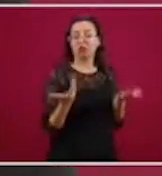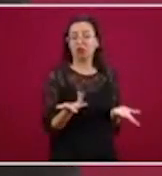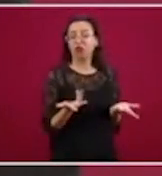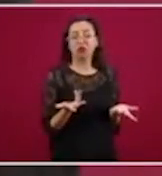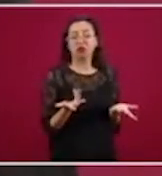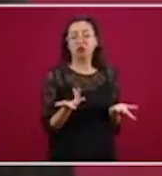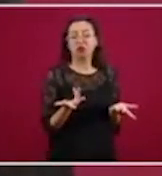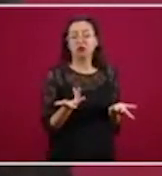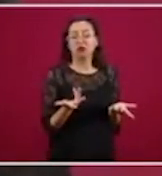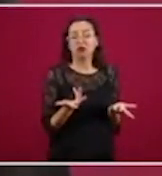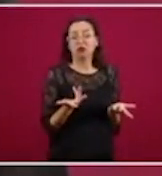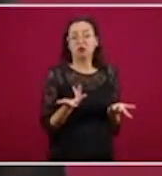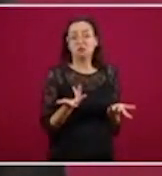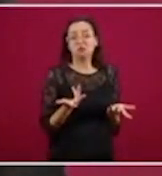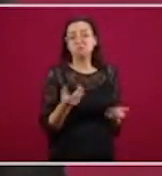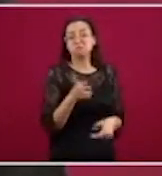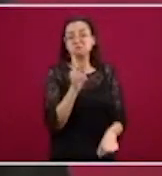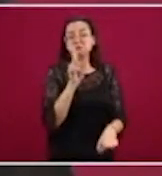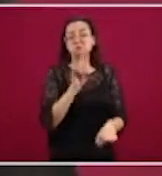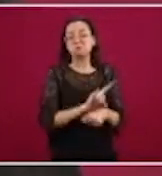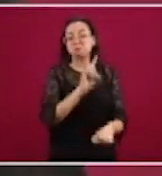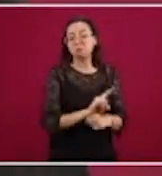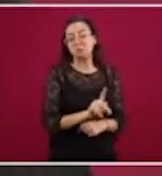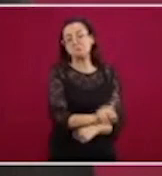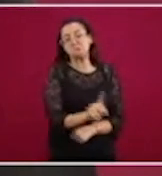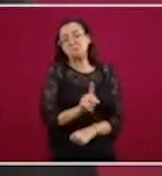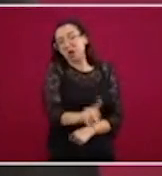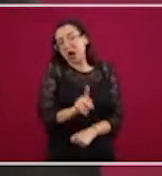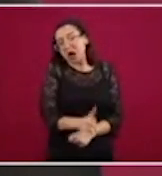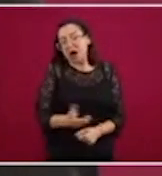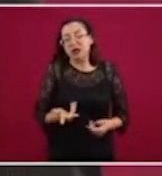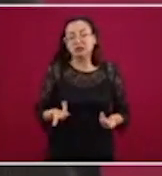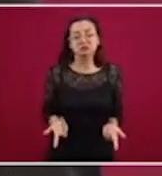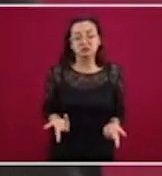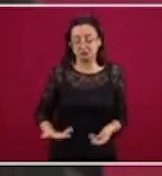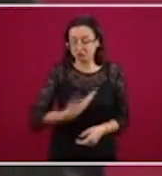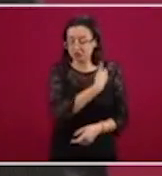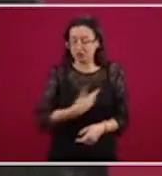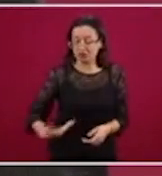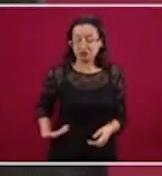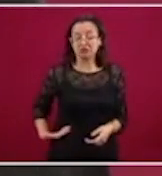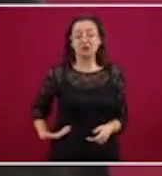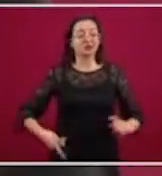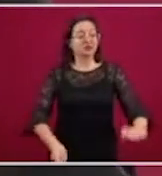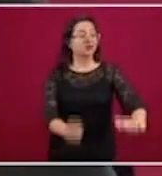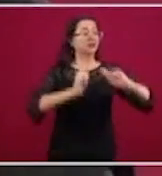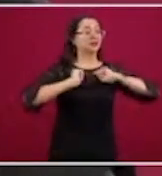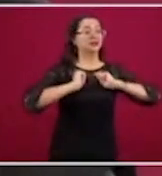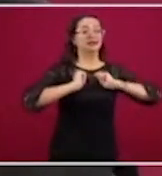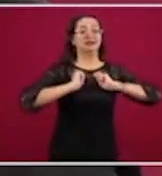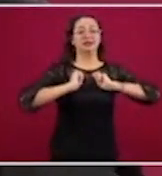Es un florero, es un adorno, un presidente sin